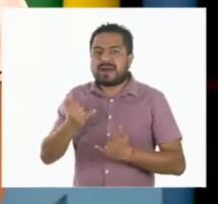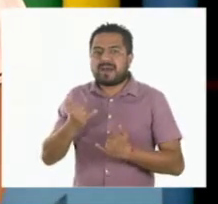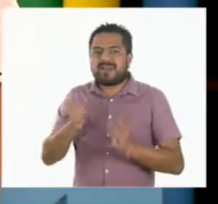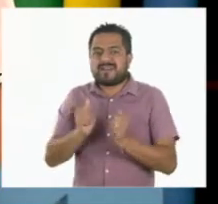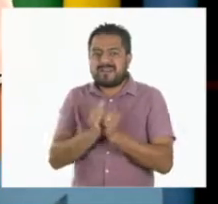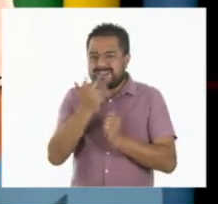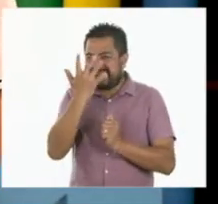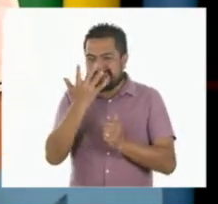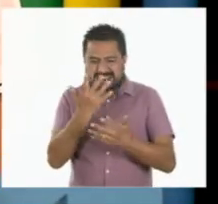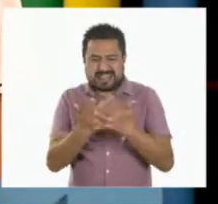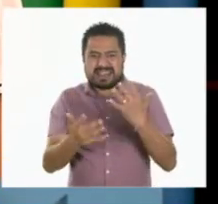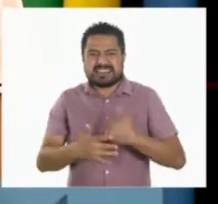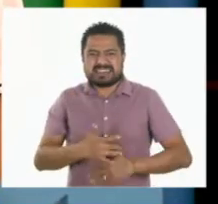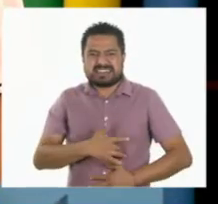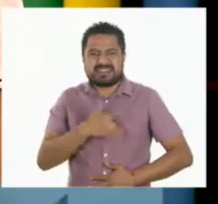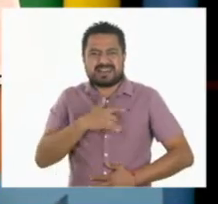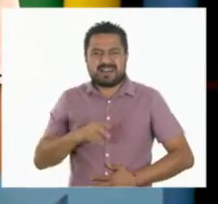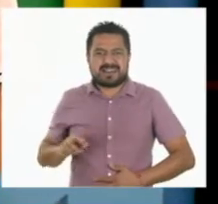dedos.